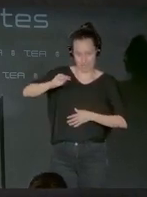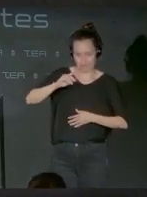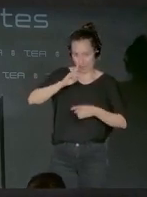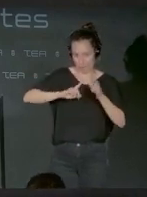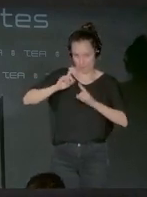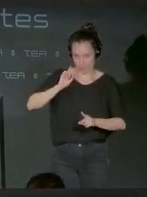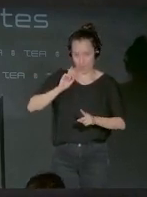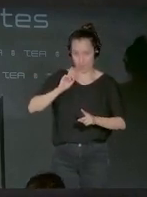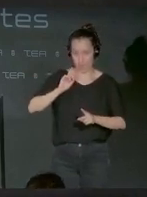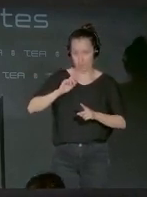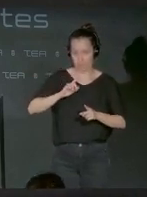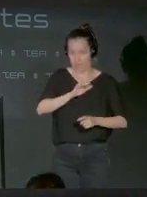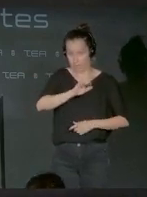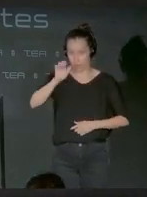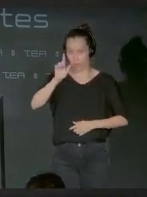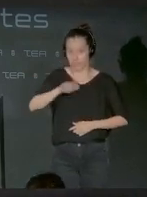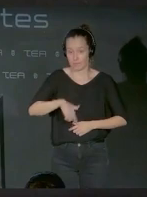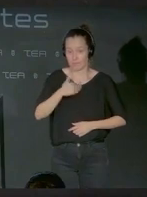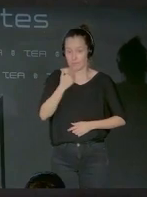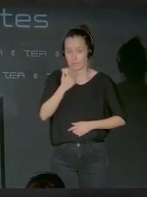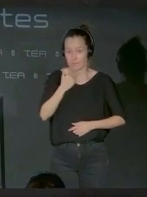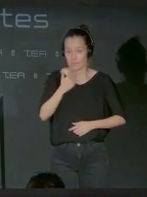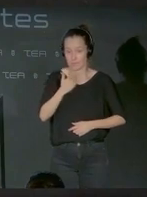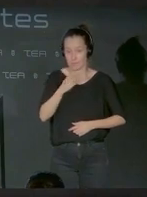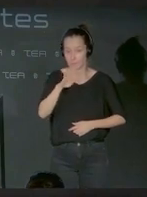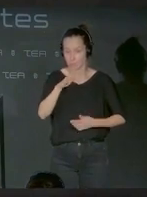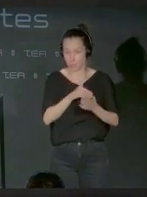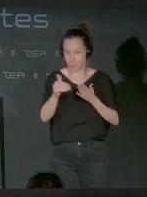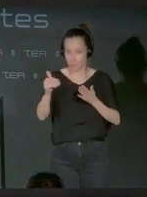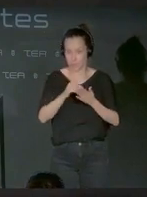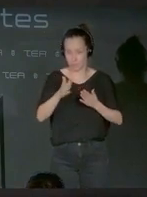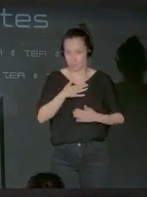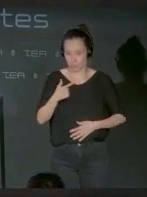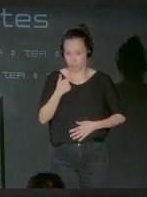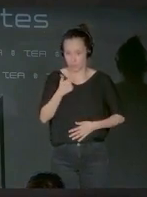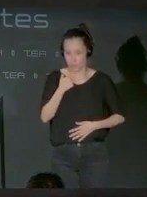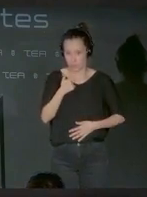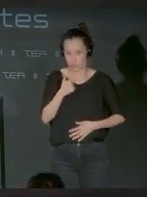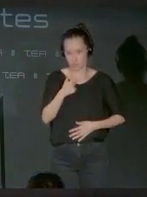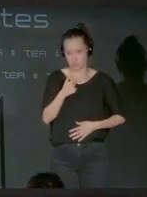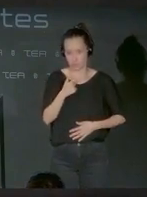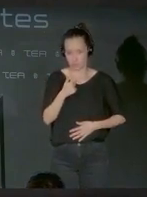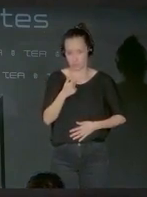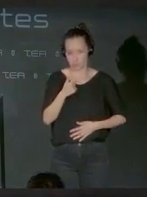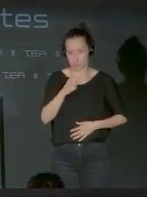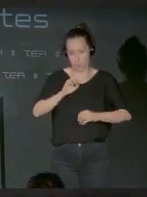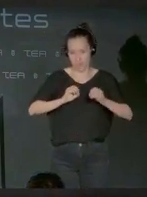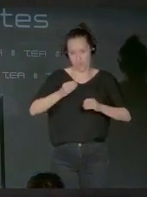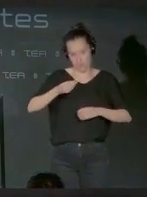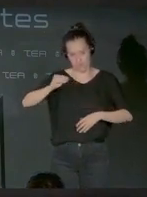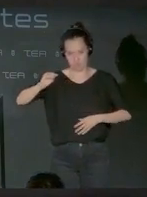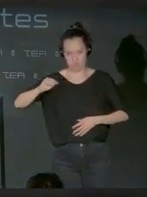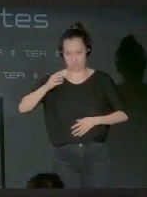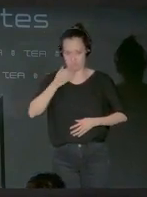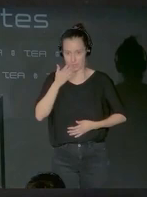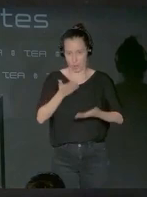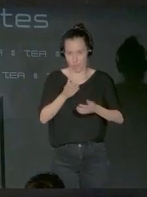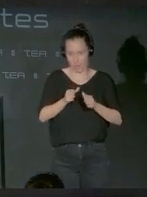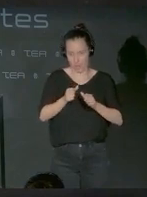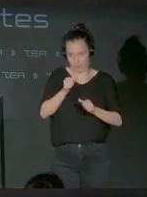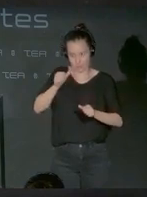Pues también un crecimiento con respecto a los años anteriores España actualmente es la cuarta potencia